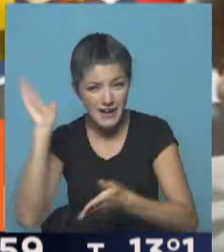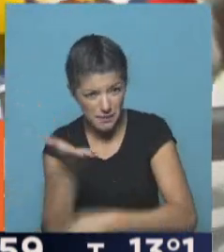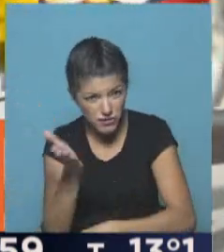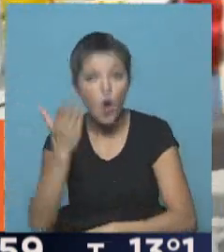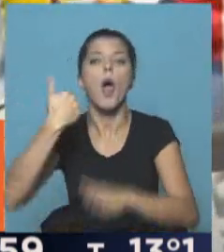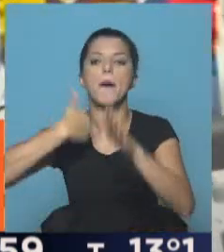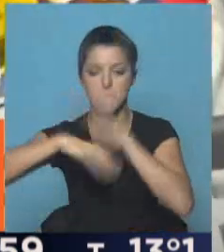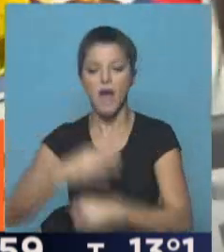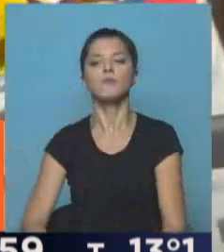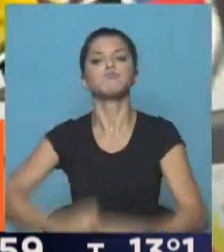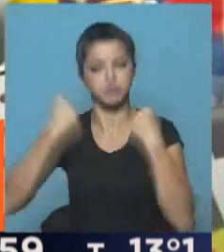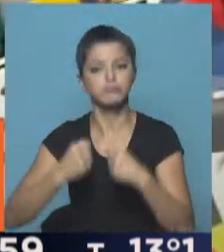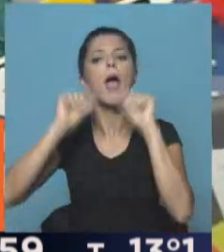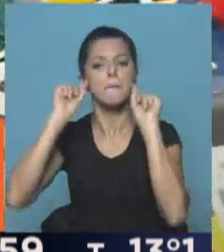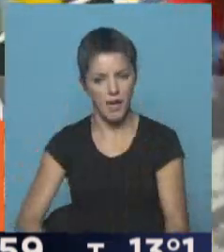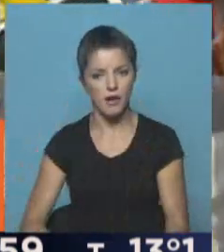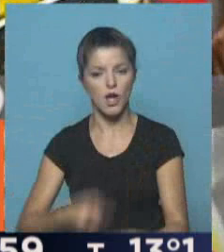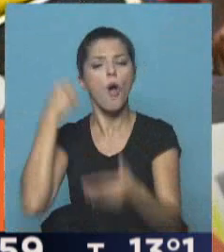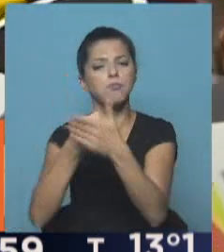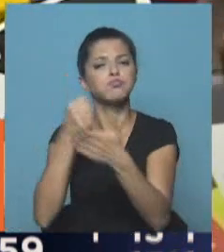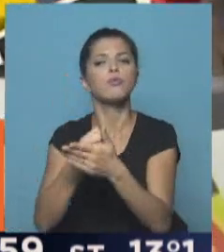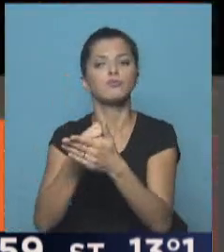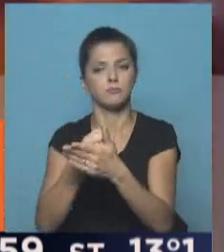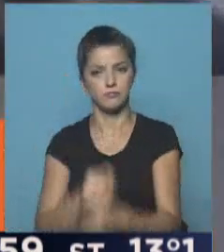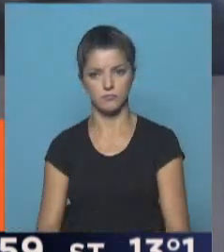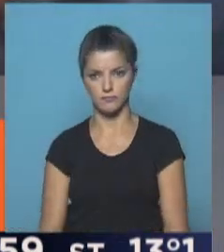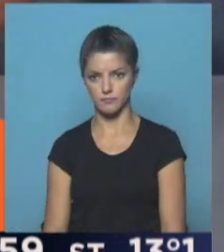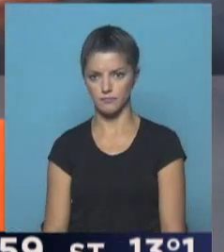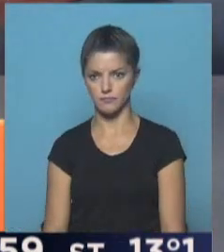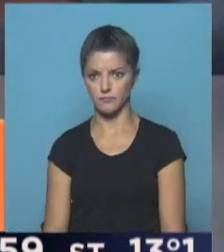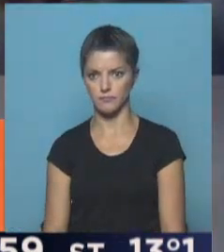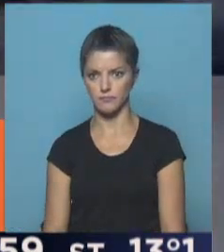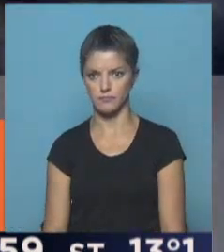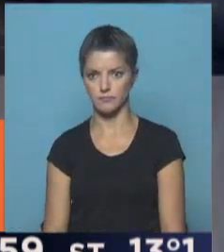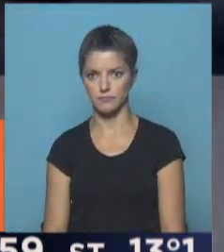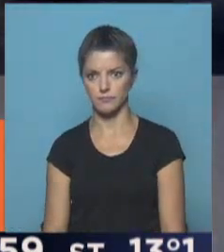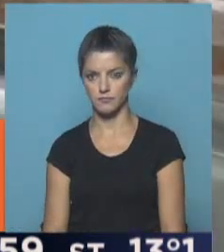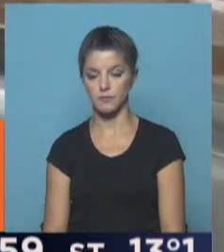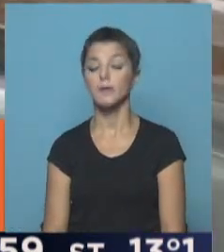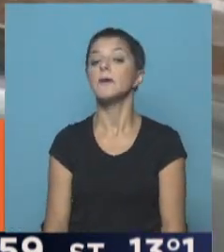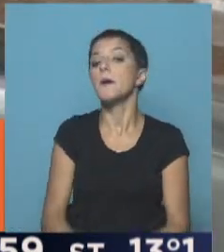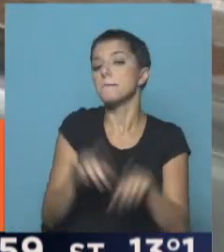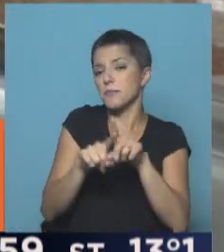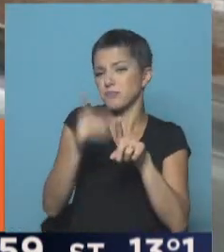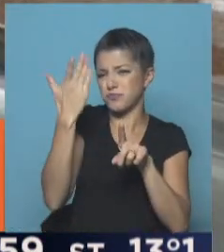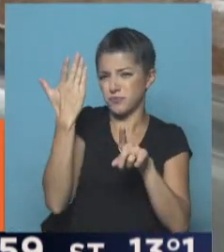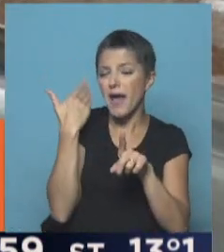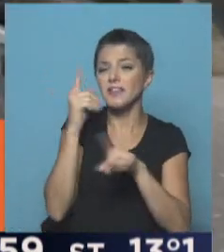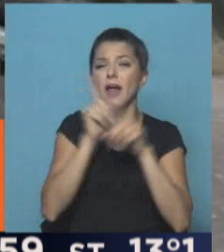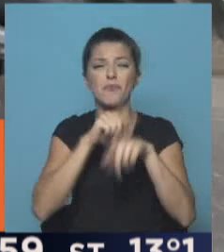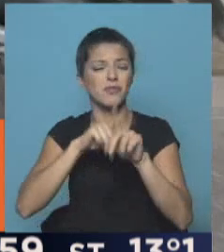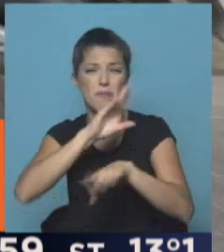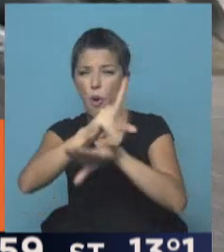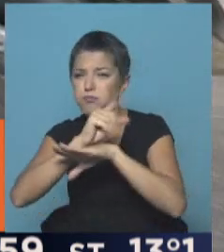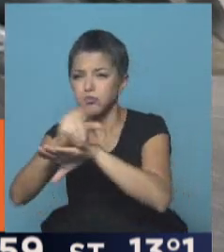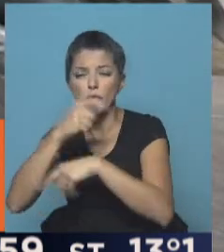más resistencia, más lucha por Venezuela. Por esos días, y en medio de una ola de saqueos a